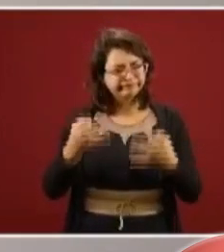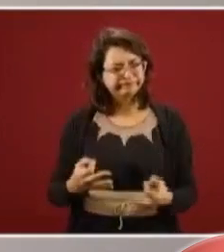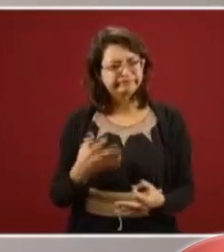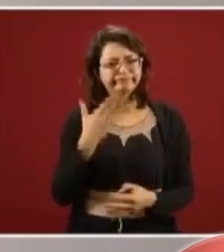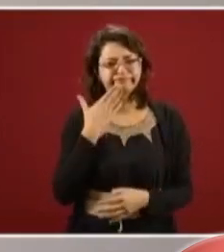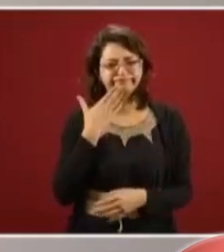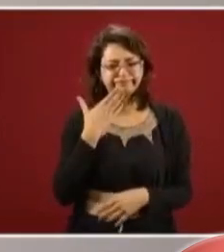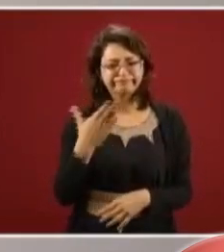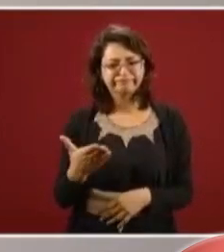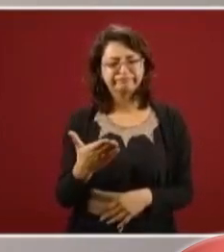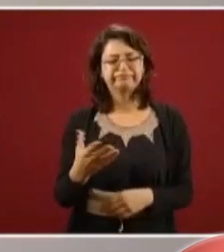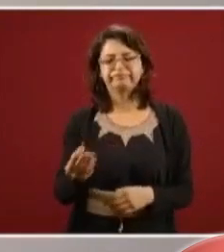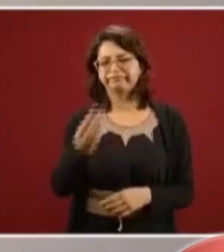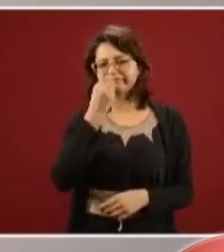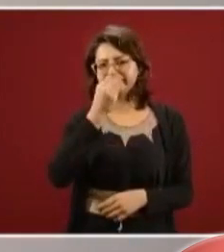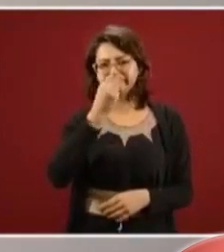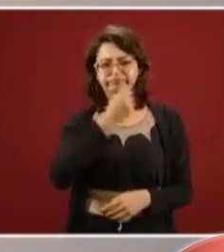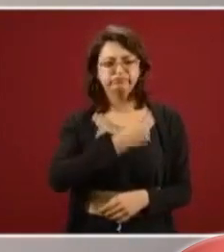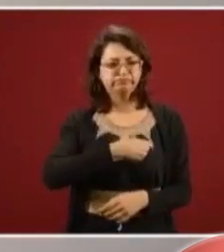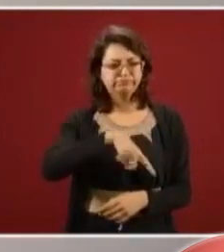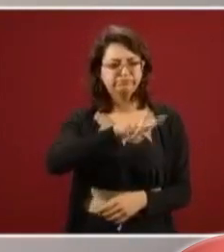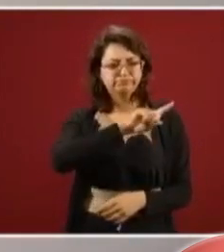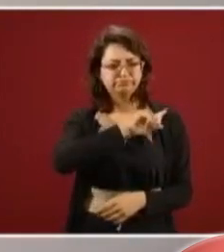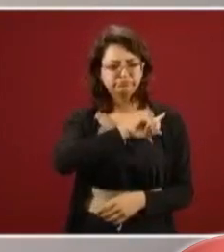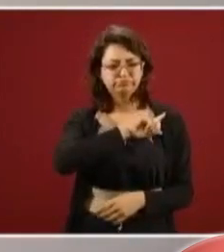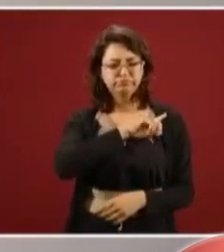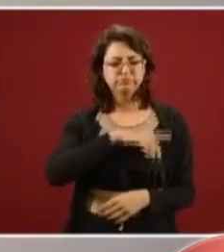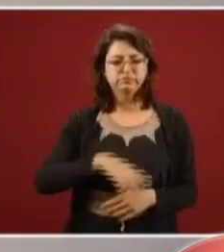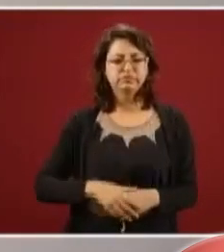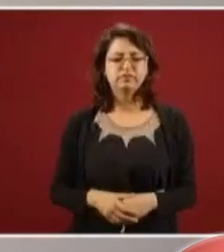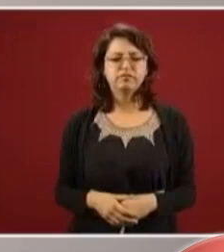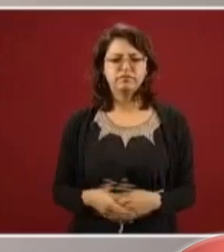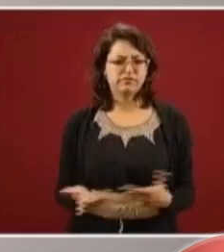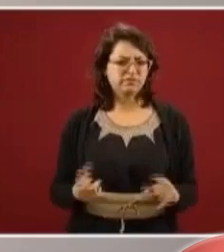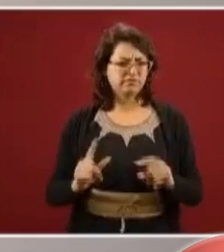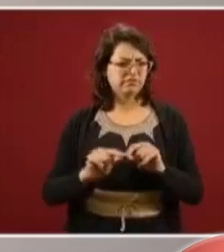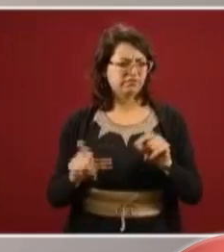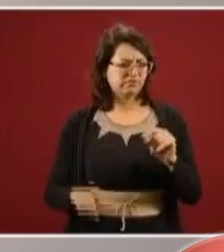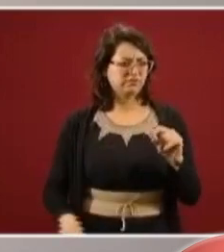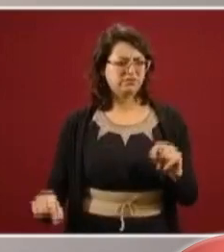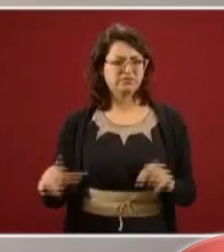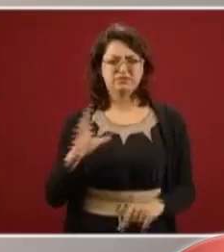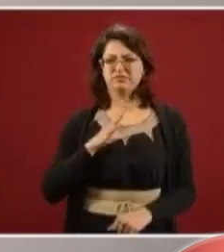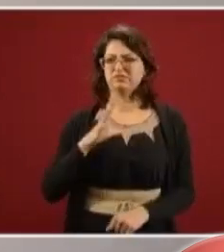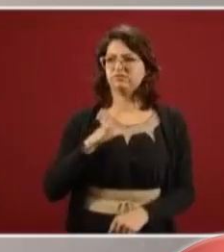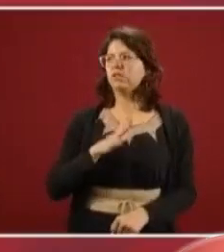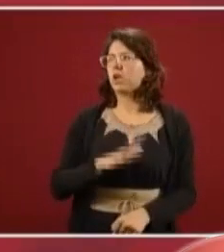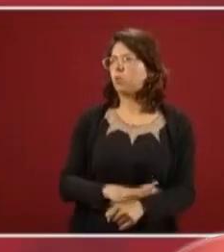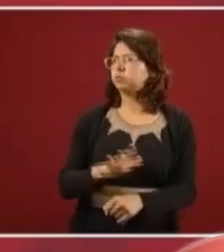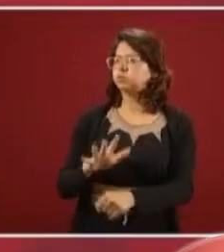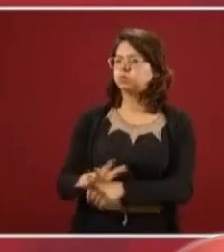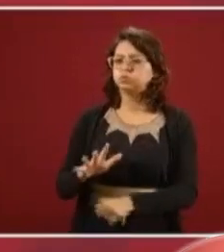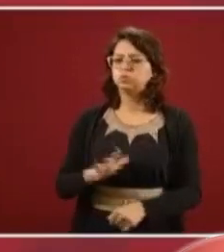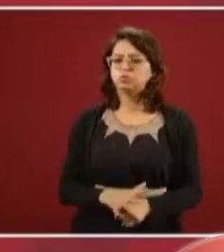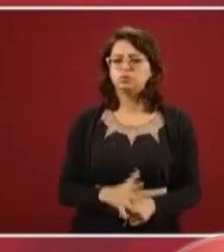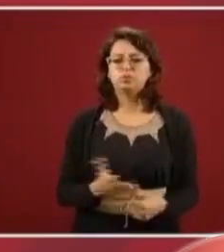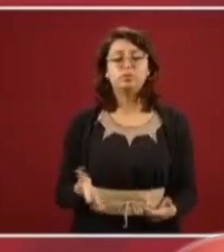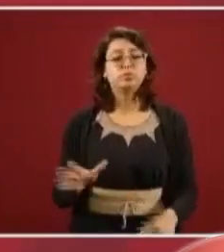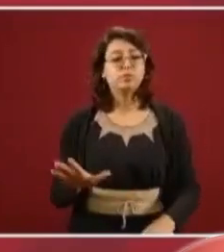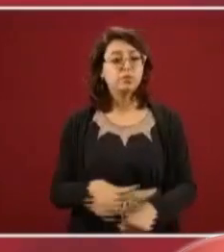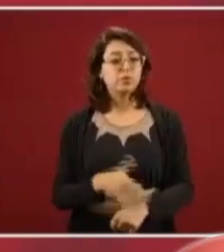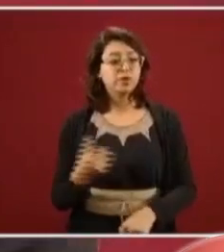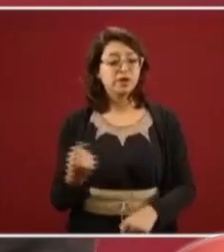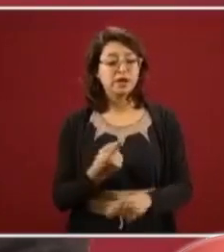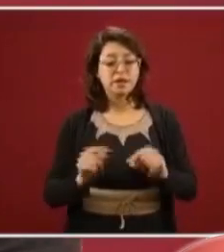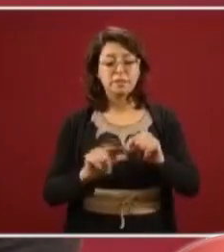con alimentos sanos, que se tienen en el país y que además la dieta